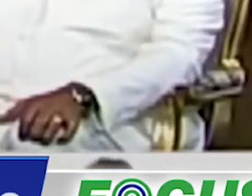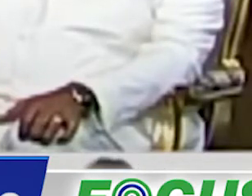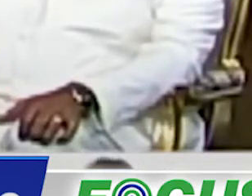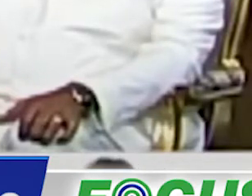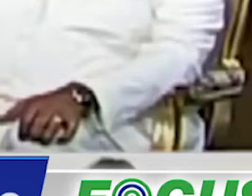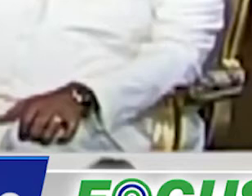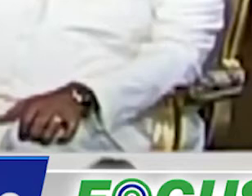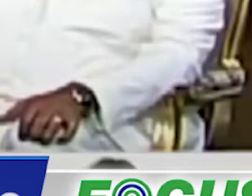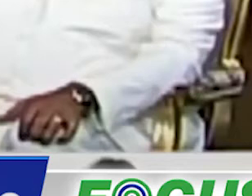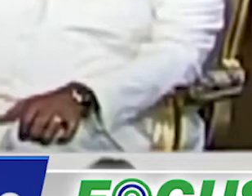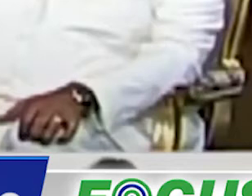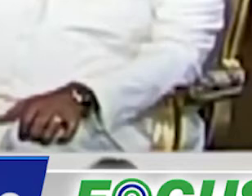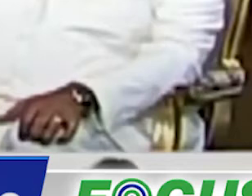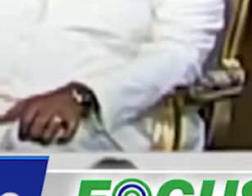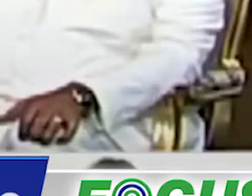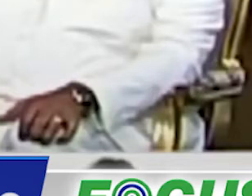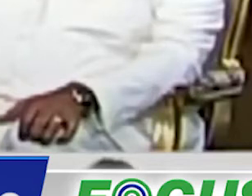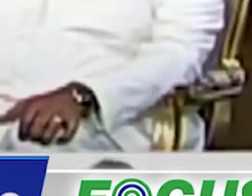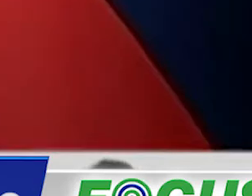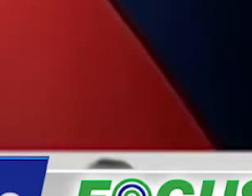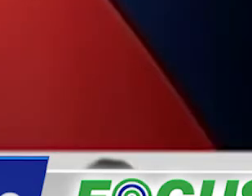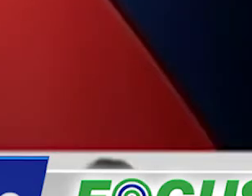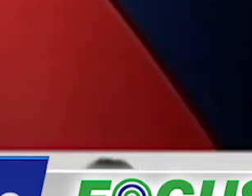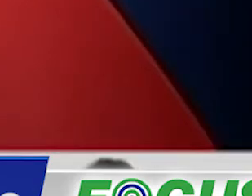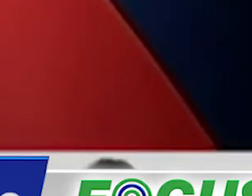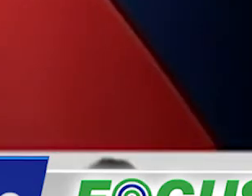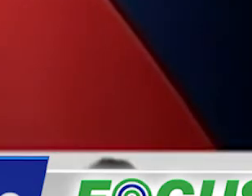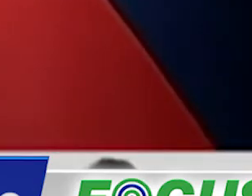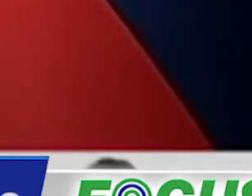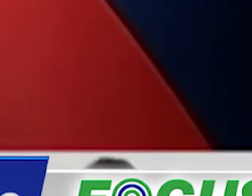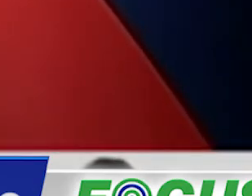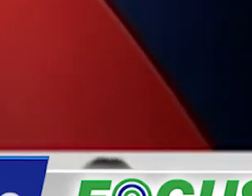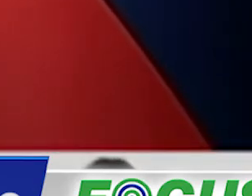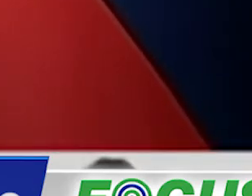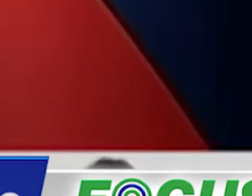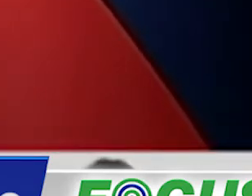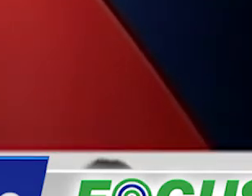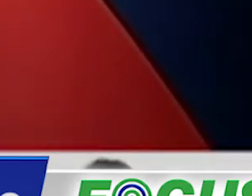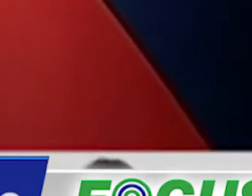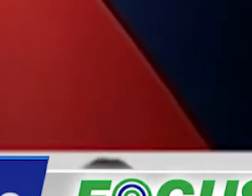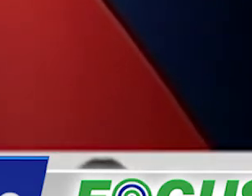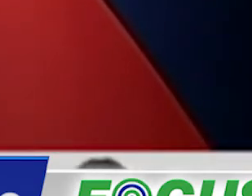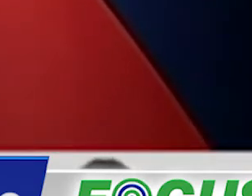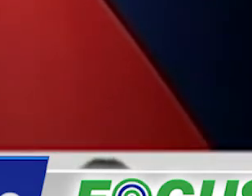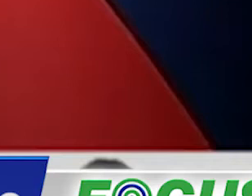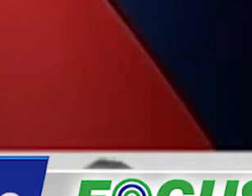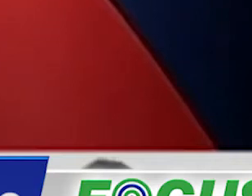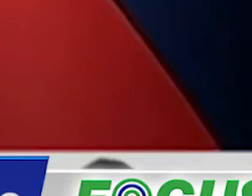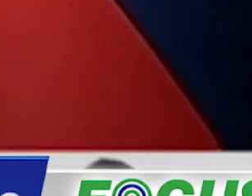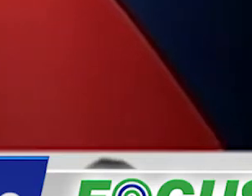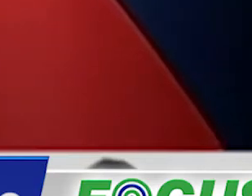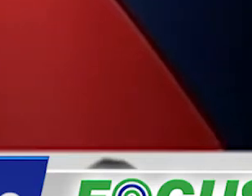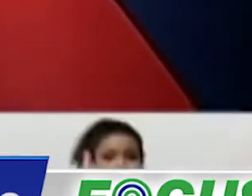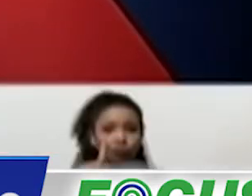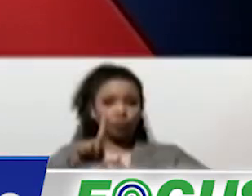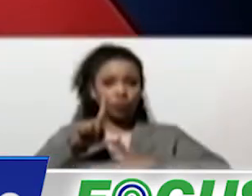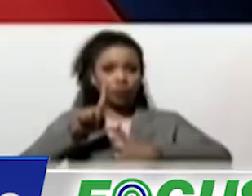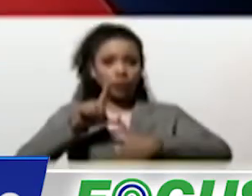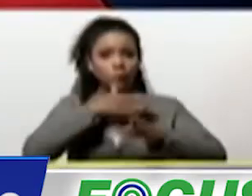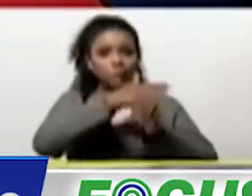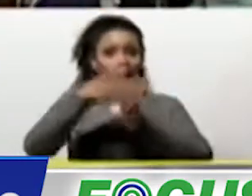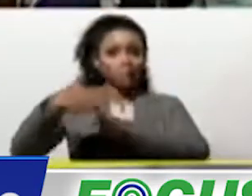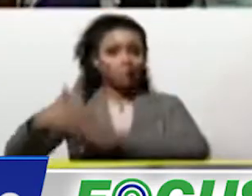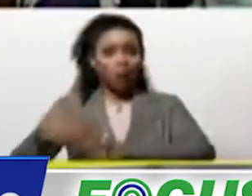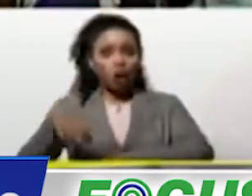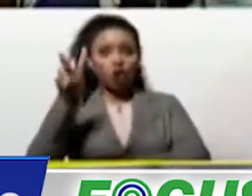bolivariana de paz. Hay grandes desafíos en puerta para estas dos naciones que juegan un papel preponderante en la región latinoamericana y que